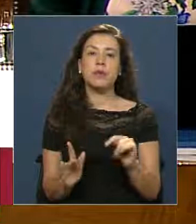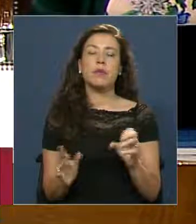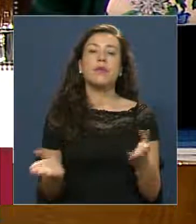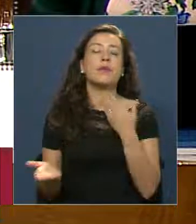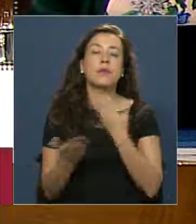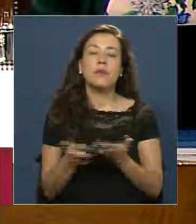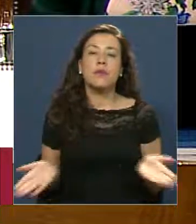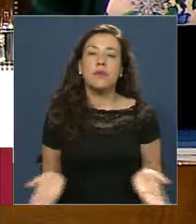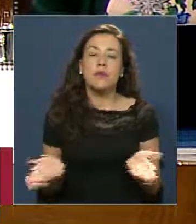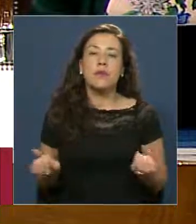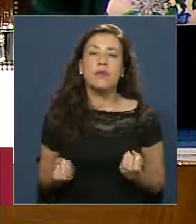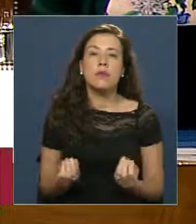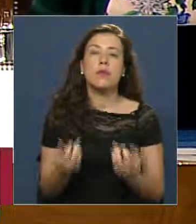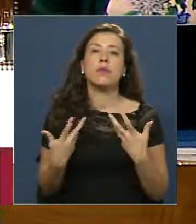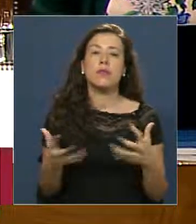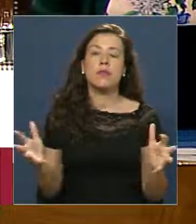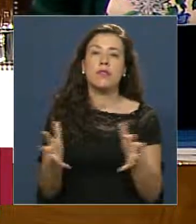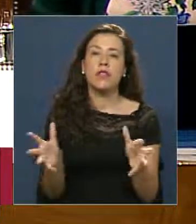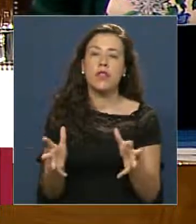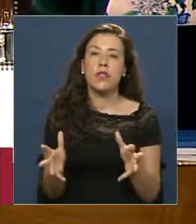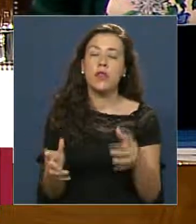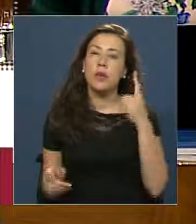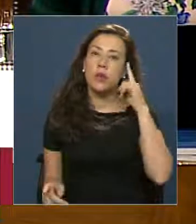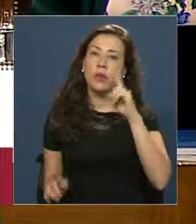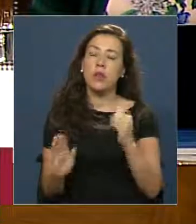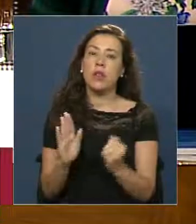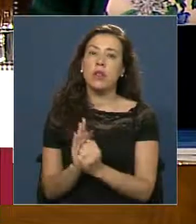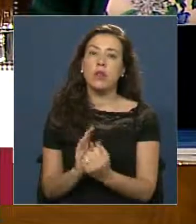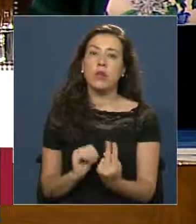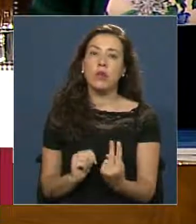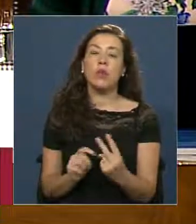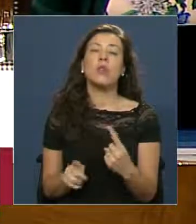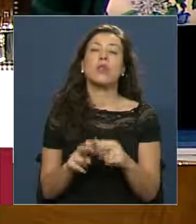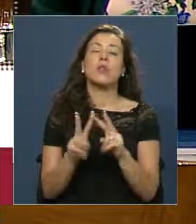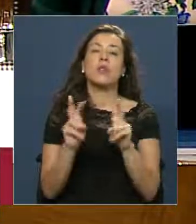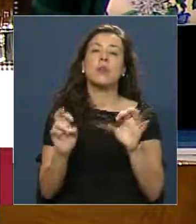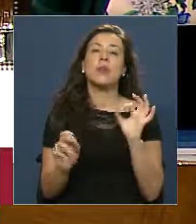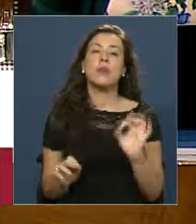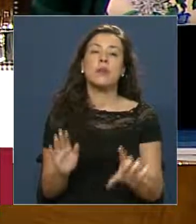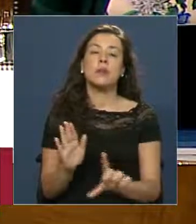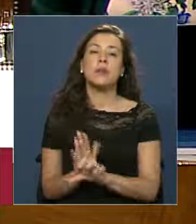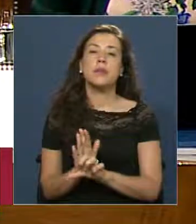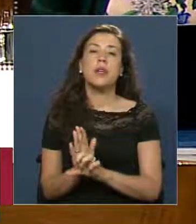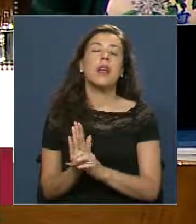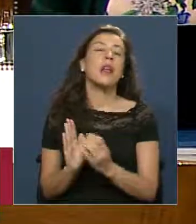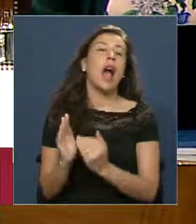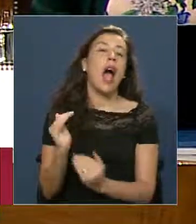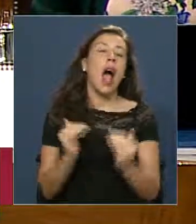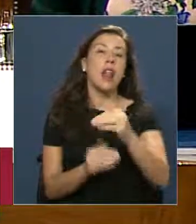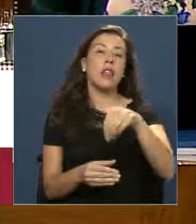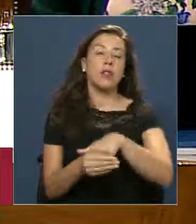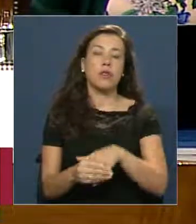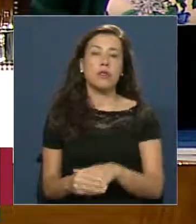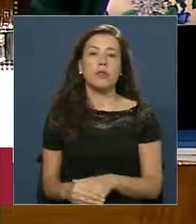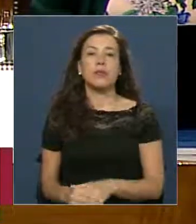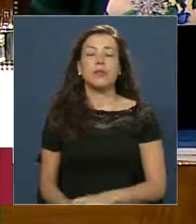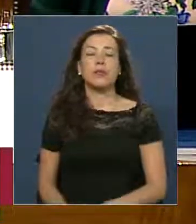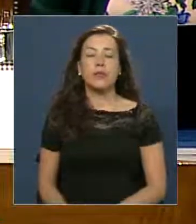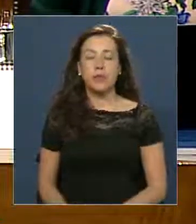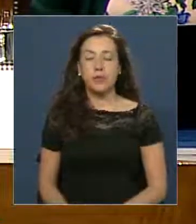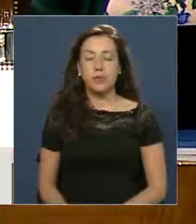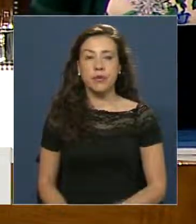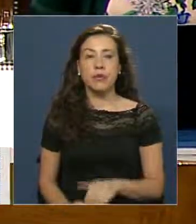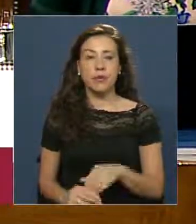incitación a la violencia con la salvedad del artículo 2 por tratar una materia propia de ley de quórum calificado. En votación